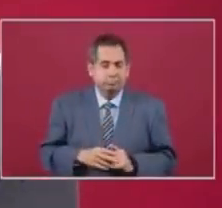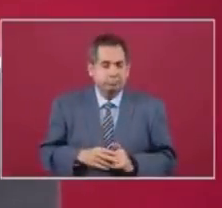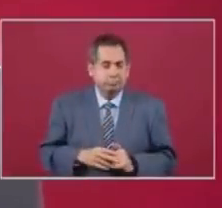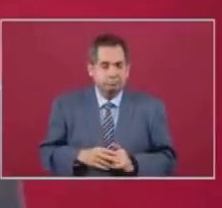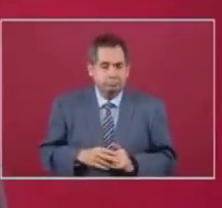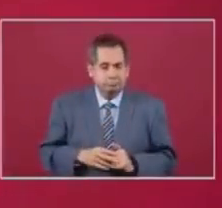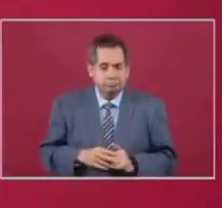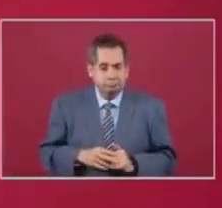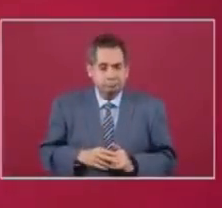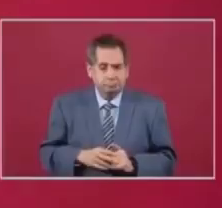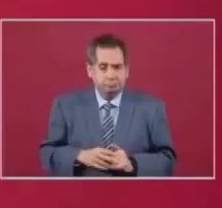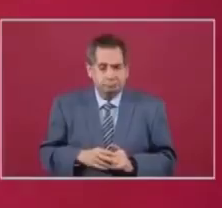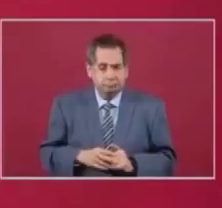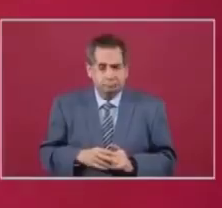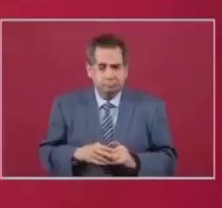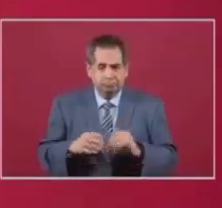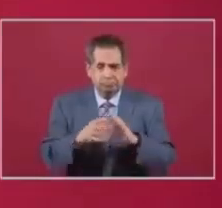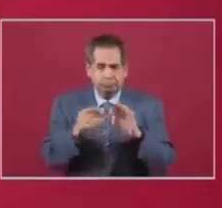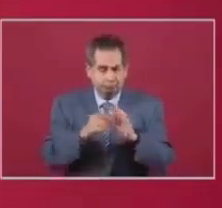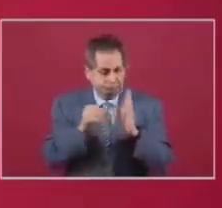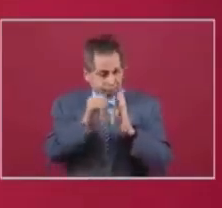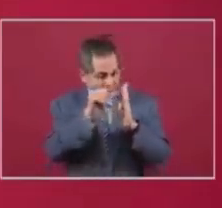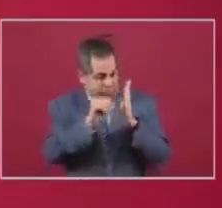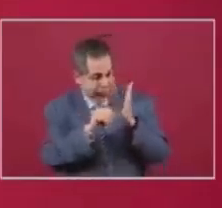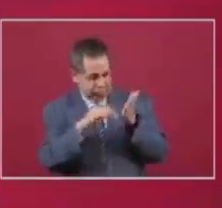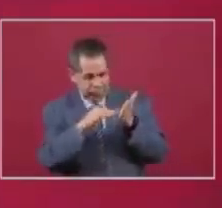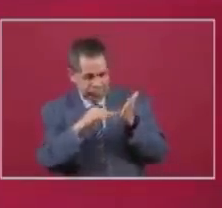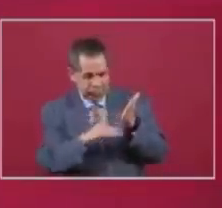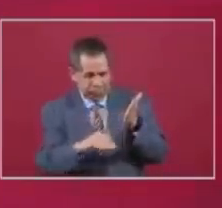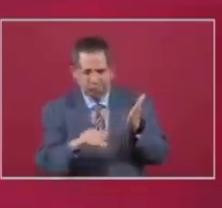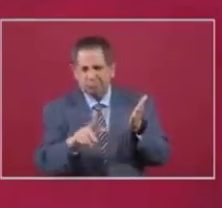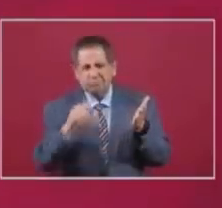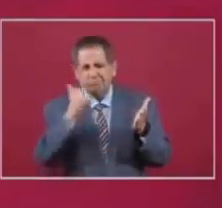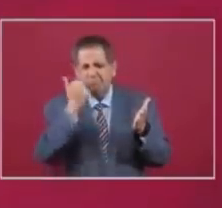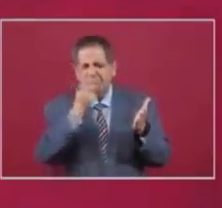no quiero leerles el artículo.